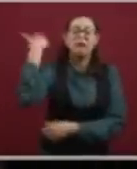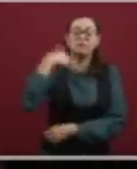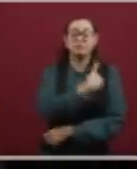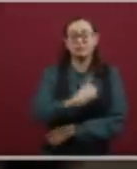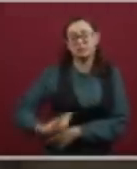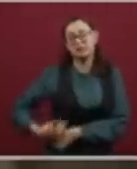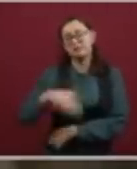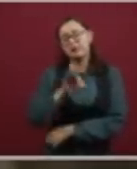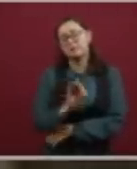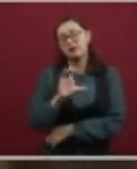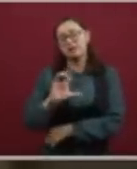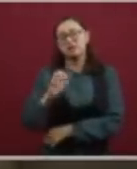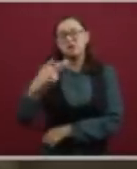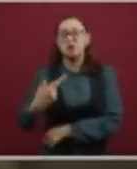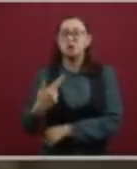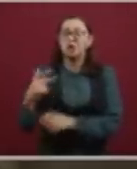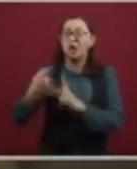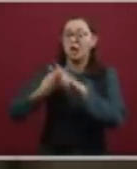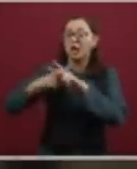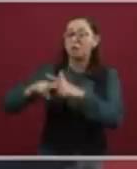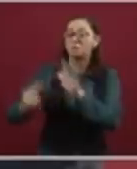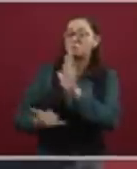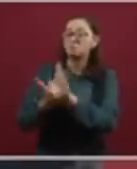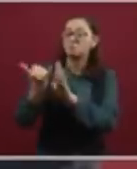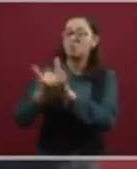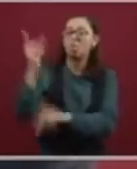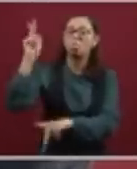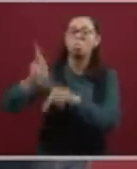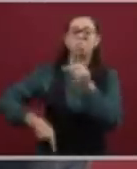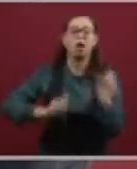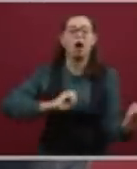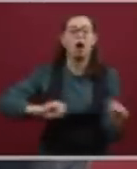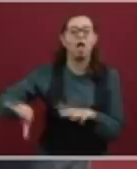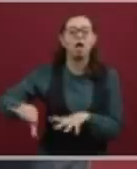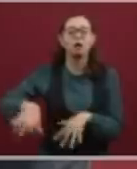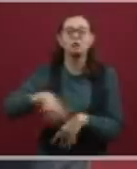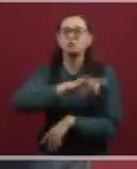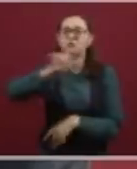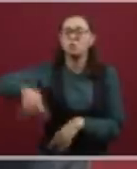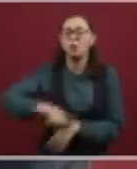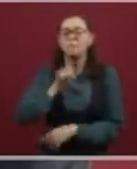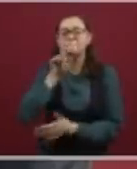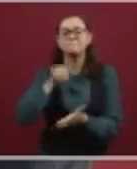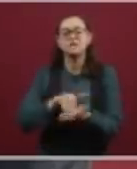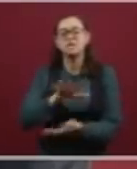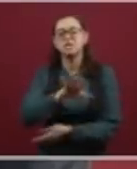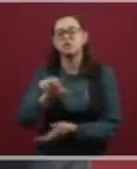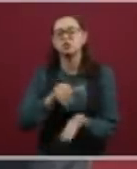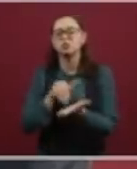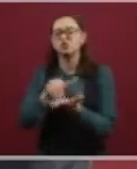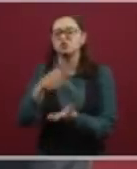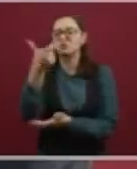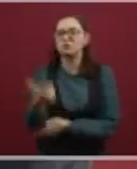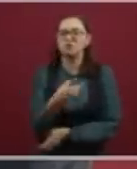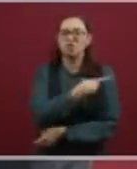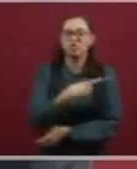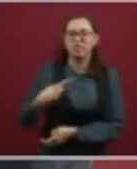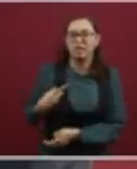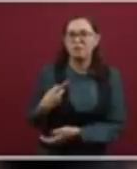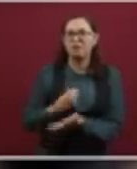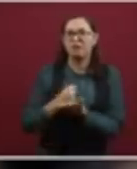y además una deuda de 1.500 millones de pesos? Ese es con un tema de respecto a Hidalgo. La